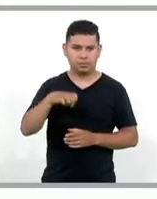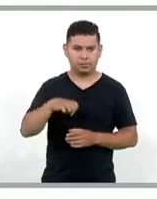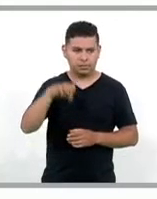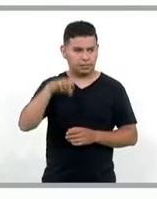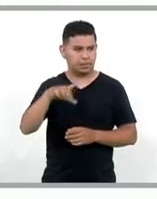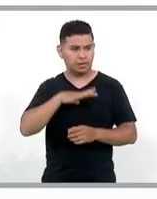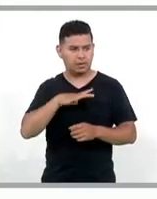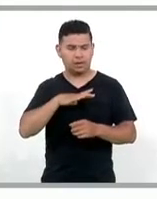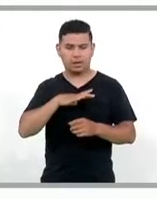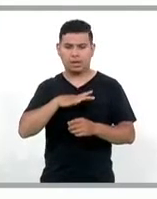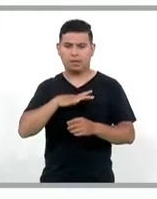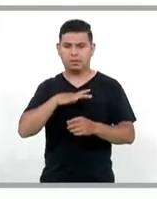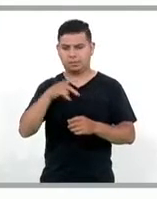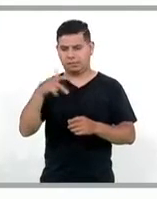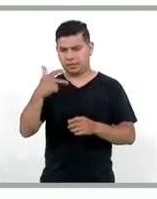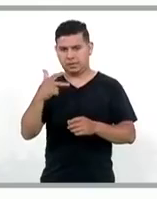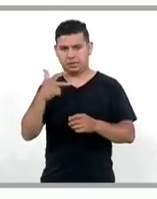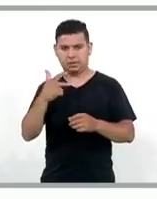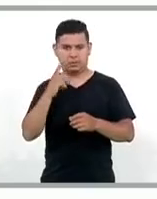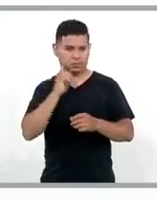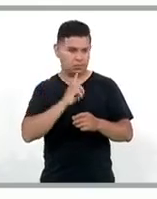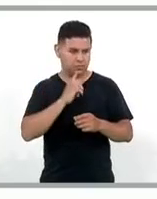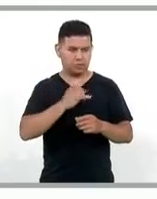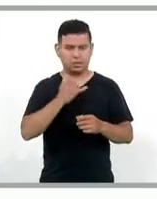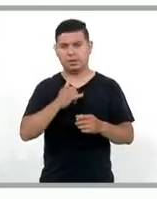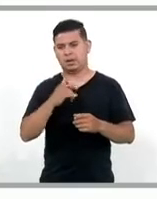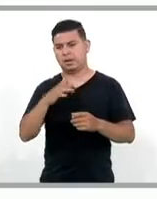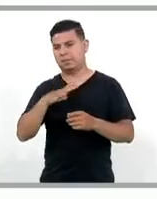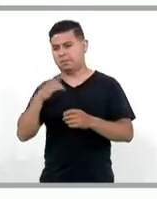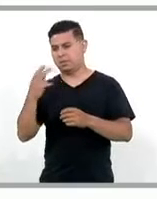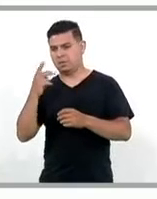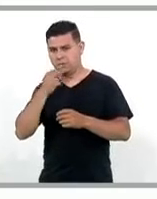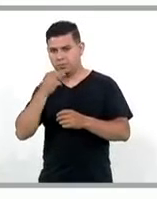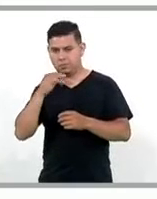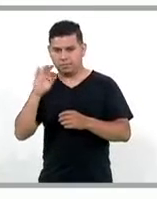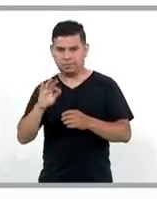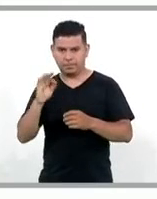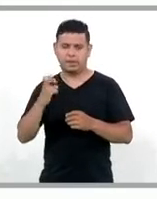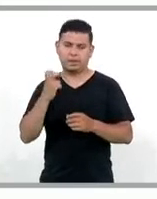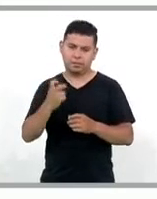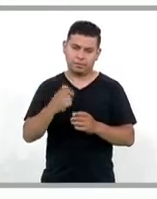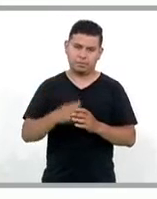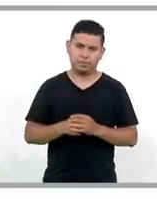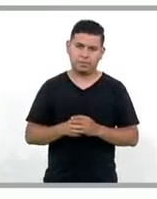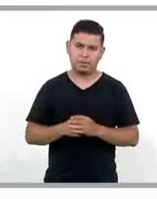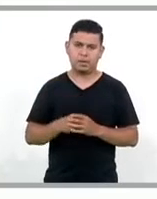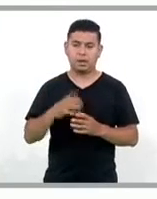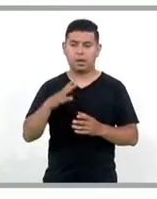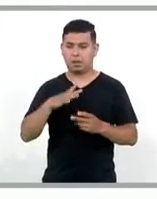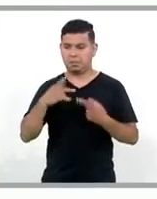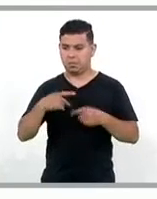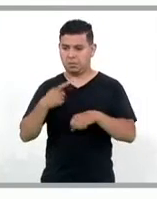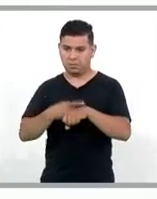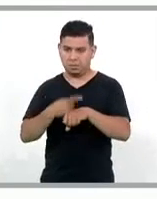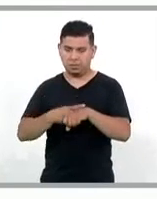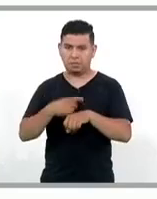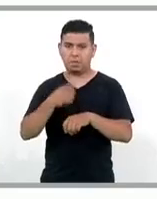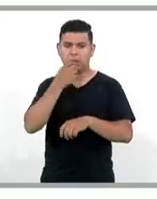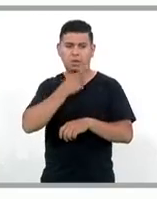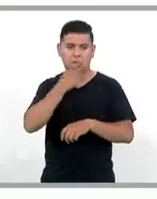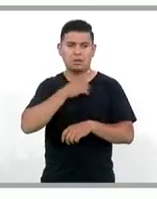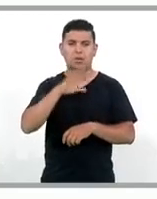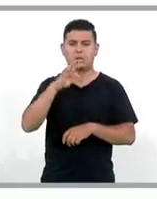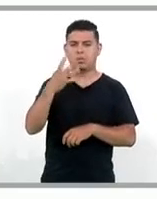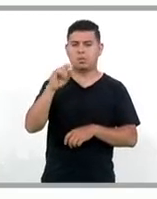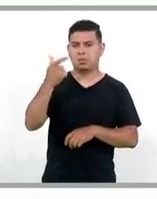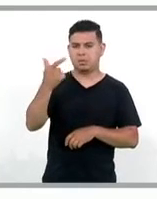25 hombres como realidades asociadas en cuestión de diabetes tenemos el 44.7